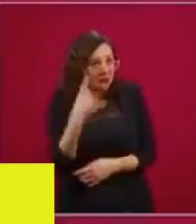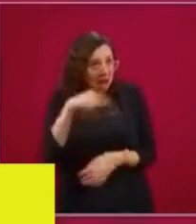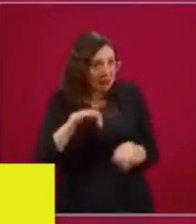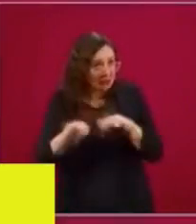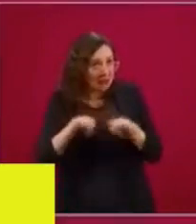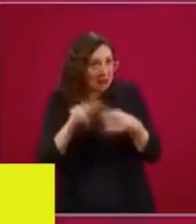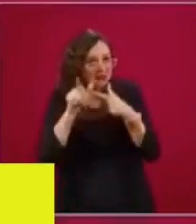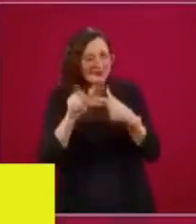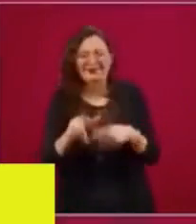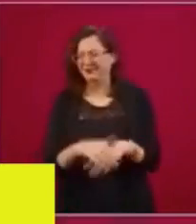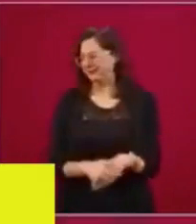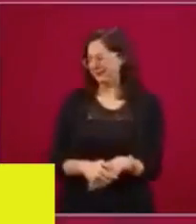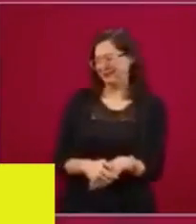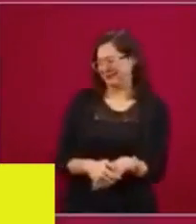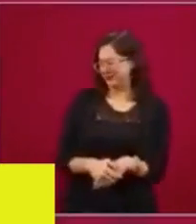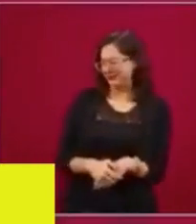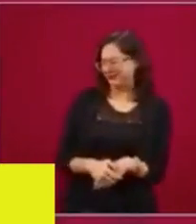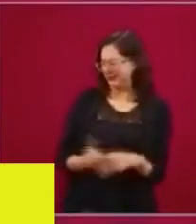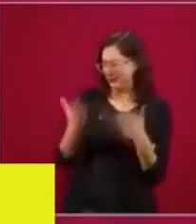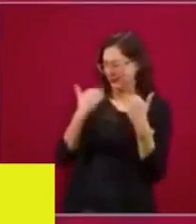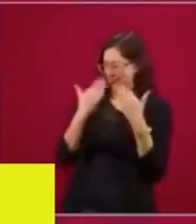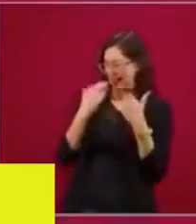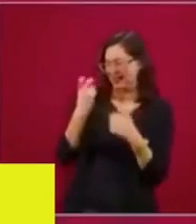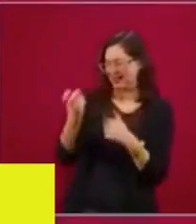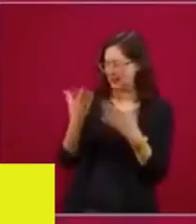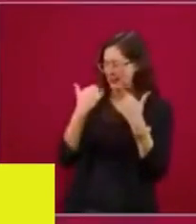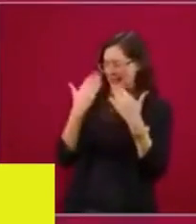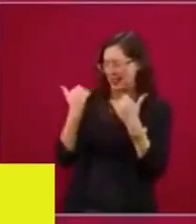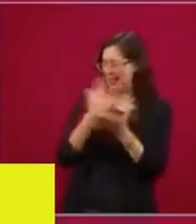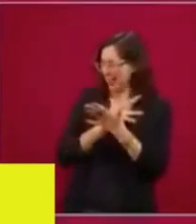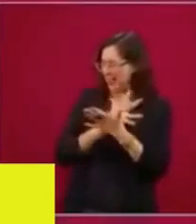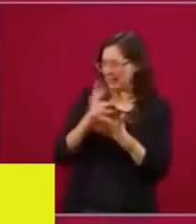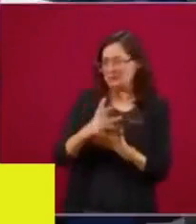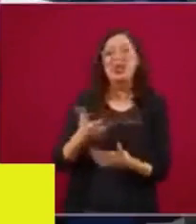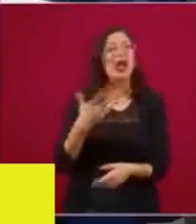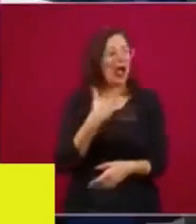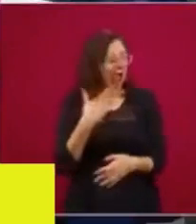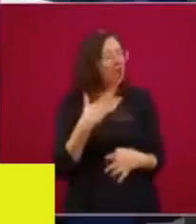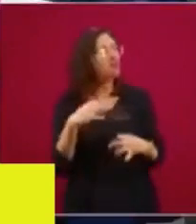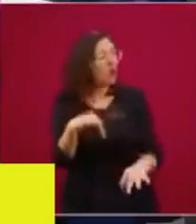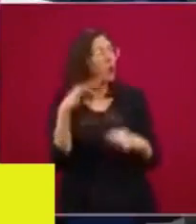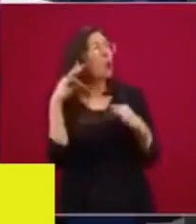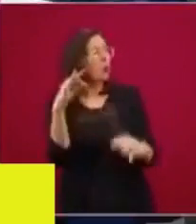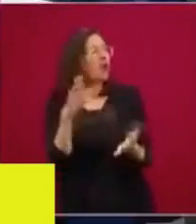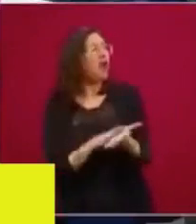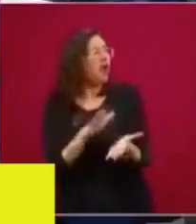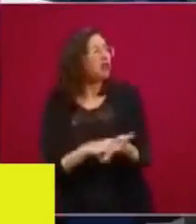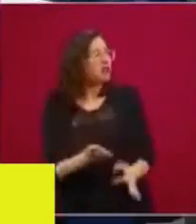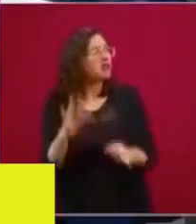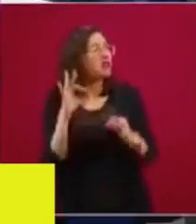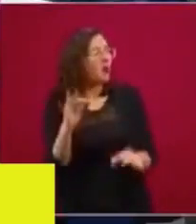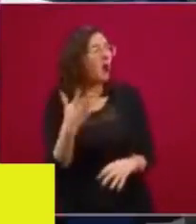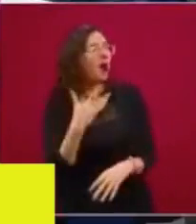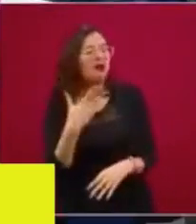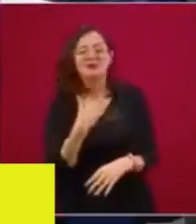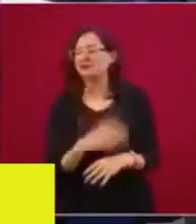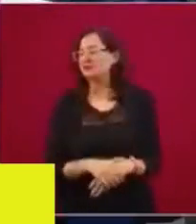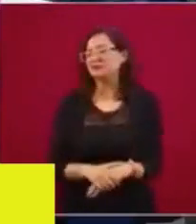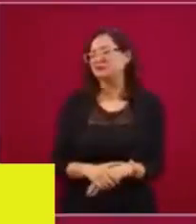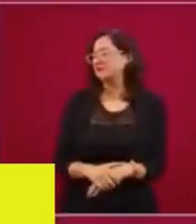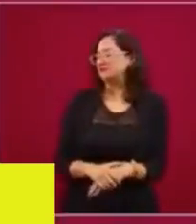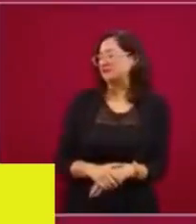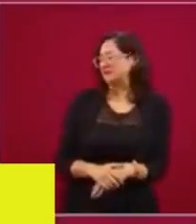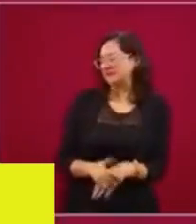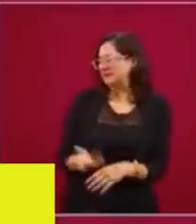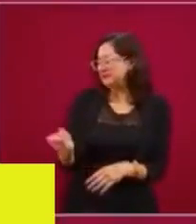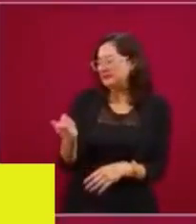una exageración. Pero sí se emitió un documento y lo tenemos. O sea, se les dijo. Pero que… no se va a aplicar. Okay. Es que a lo